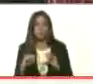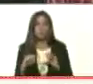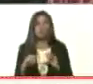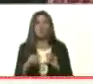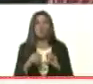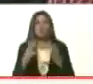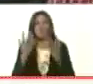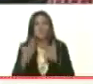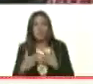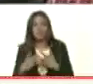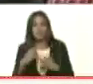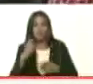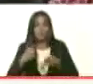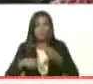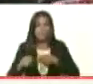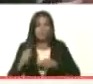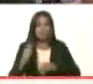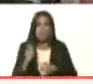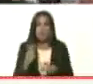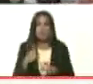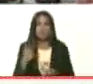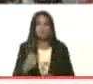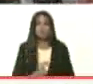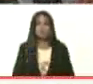las empresas comerciales.